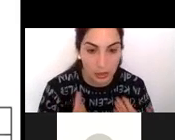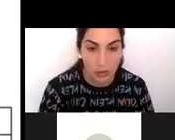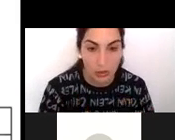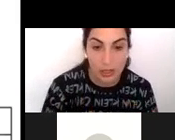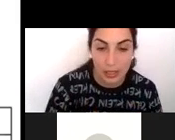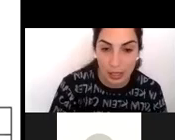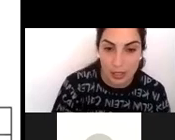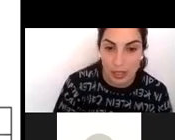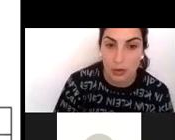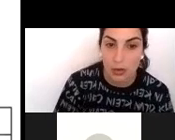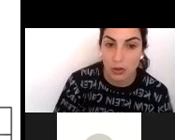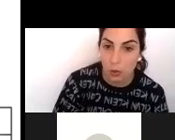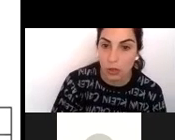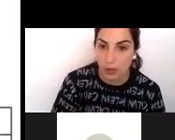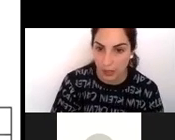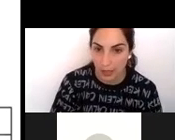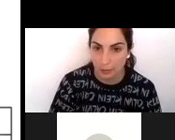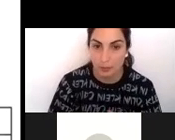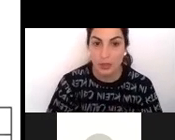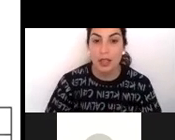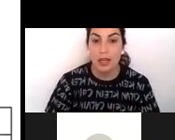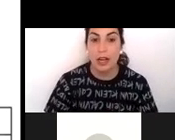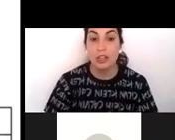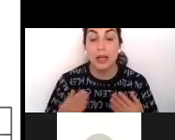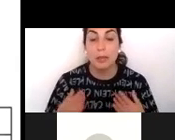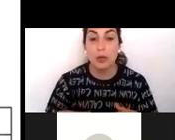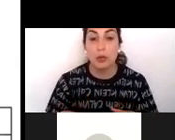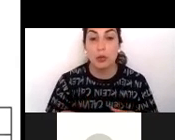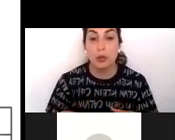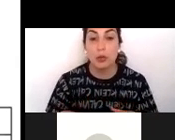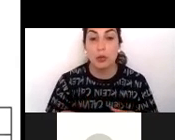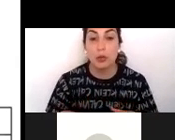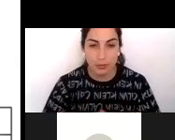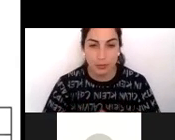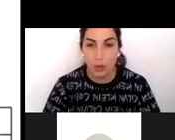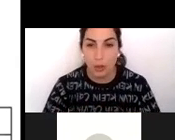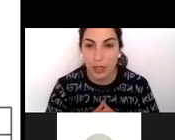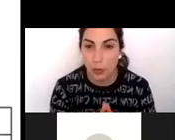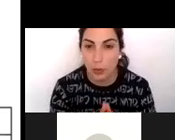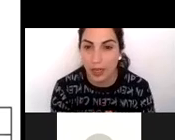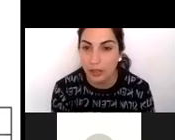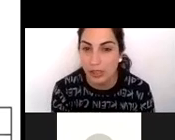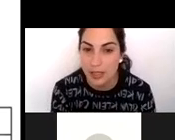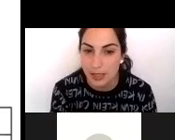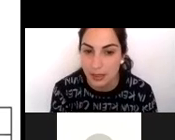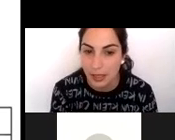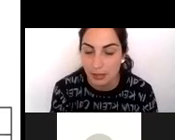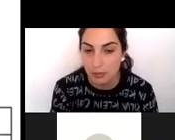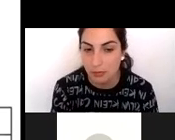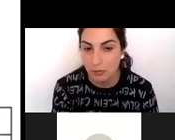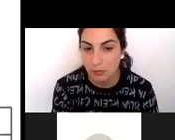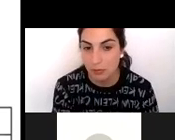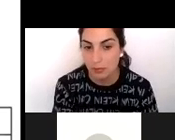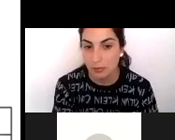protagonista televisivo Julio Videla. La otra pregunta, ¿cuál es la noticia central?